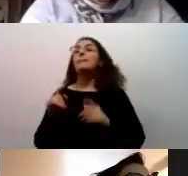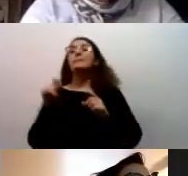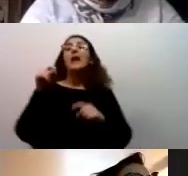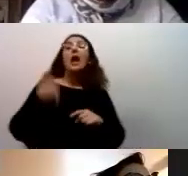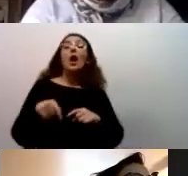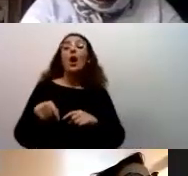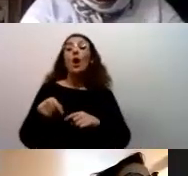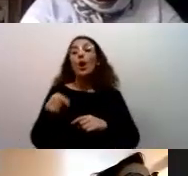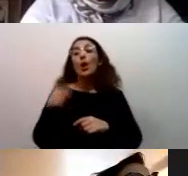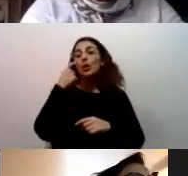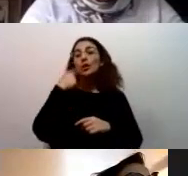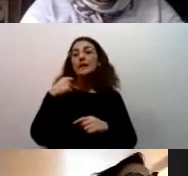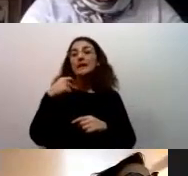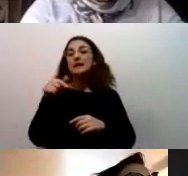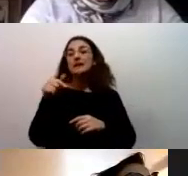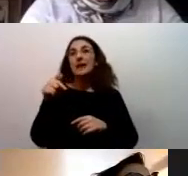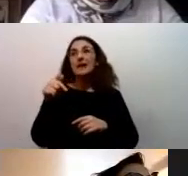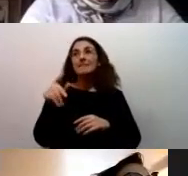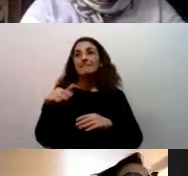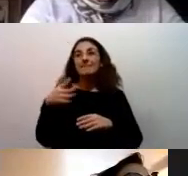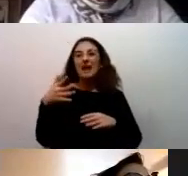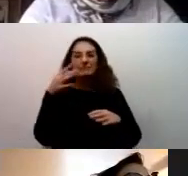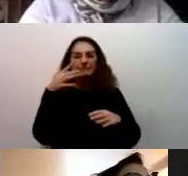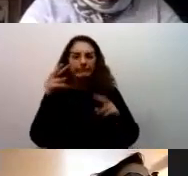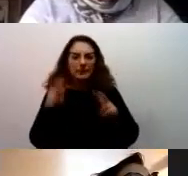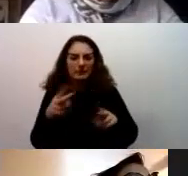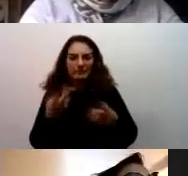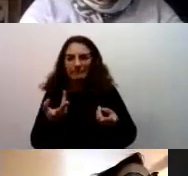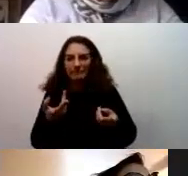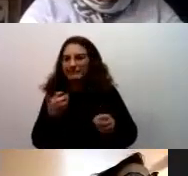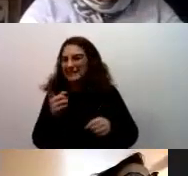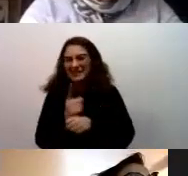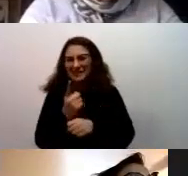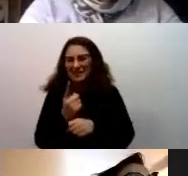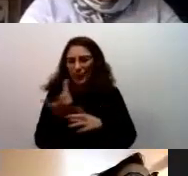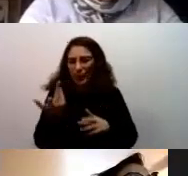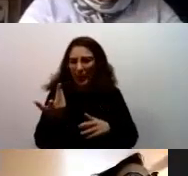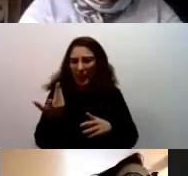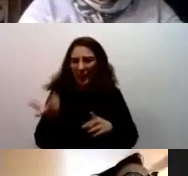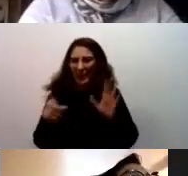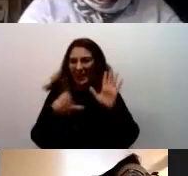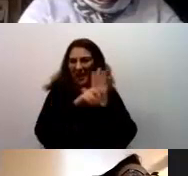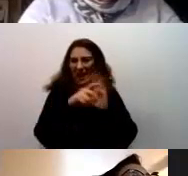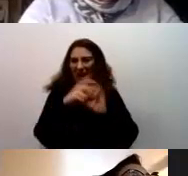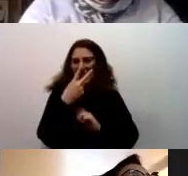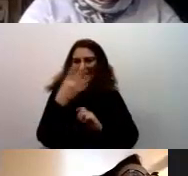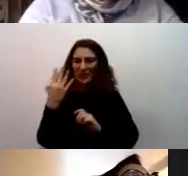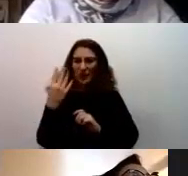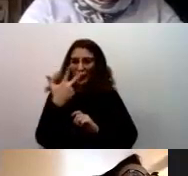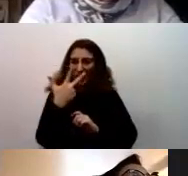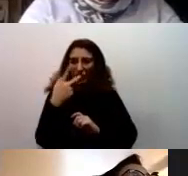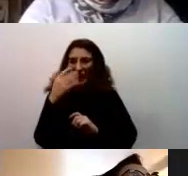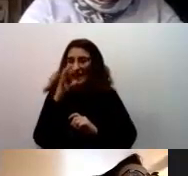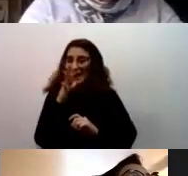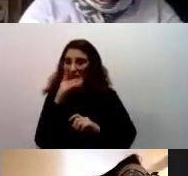dichas aceras carece de los recaudos mínimos establecidos en la ley número 24.314, que es para tener